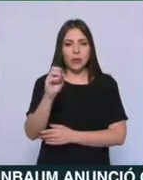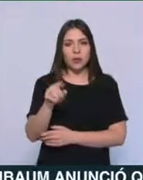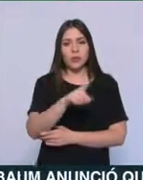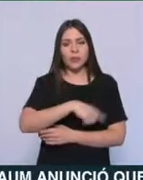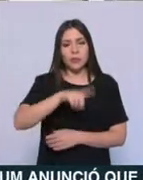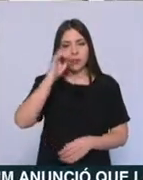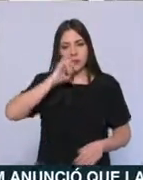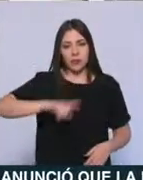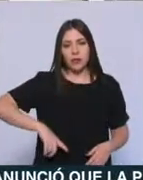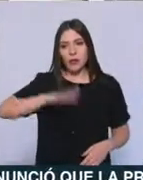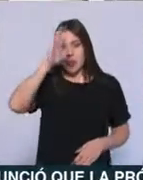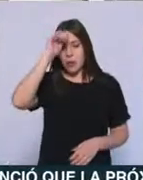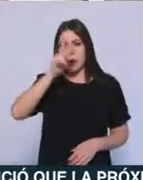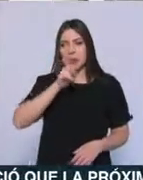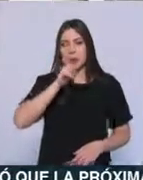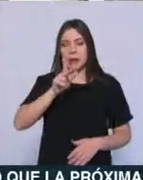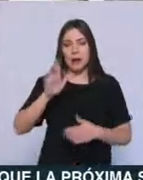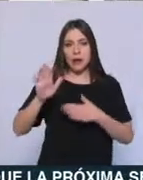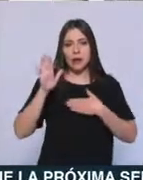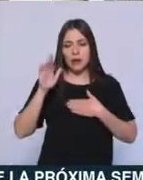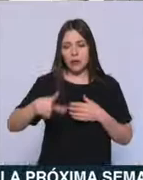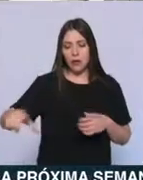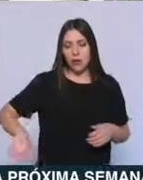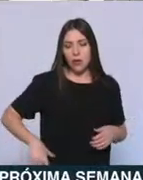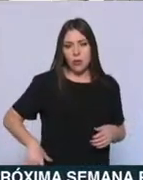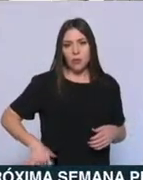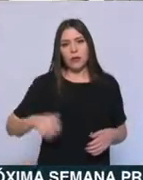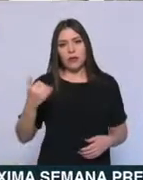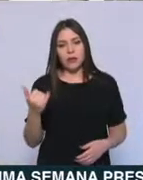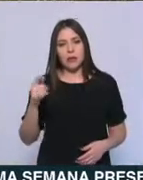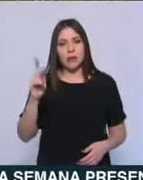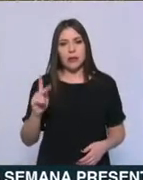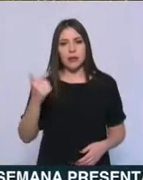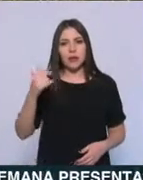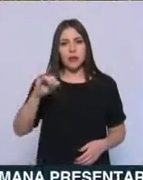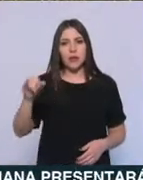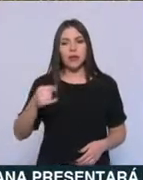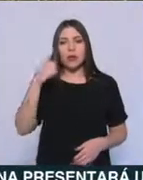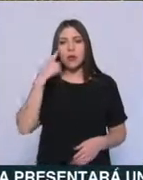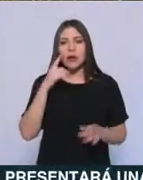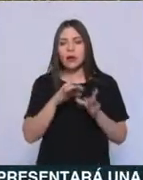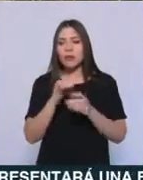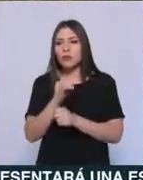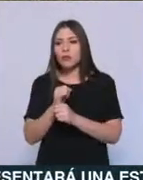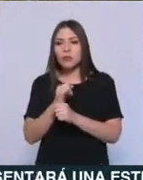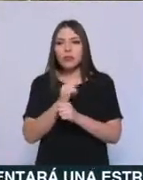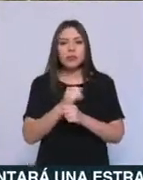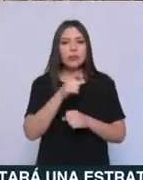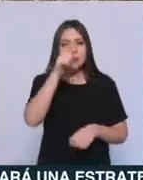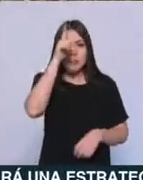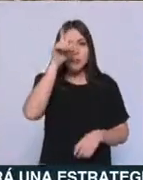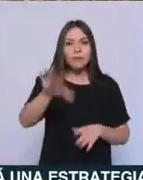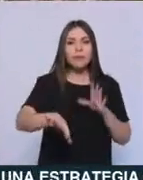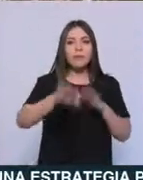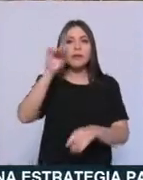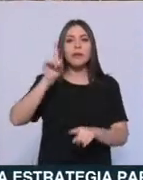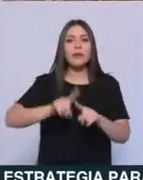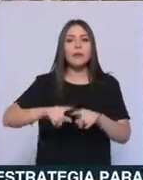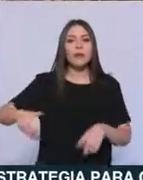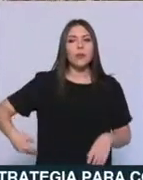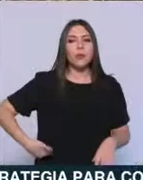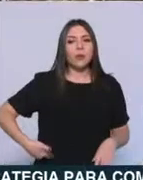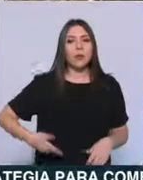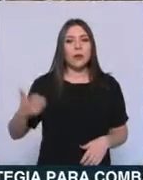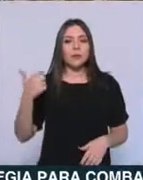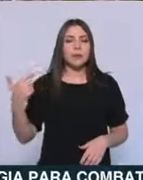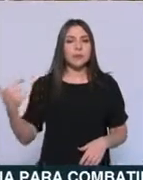tiene su gobierno y la Procuraduría General de Justicia Local para esclarecer el caso y dar con los responsables. También se